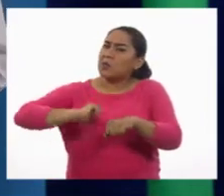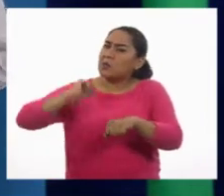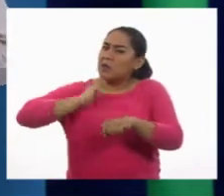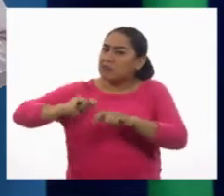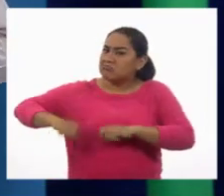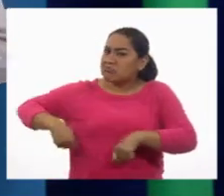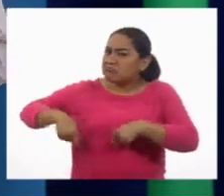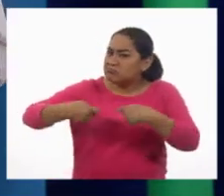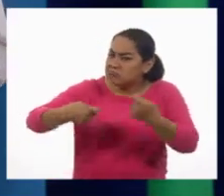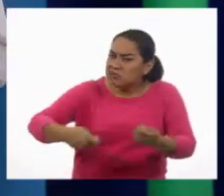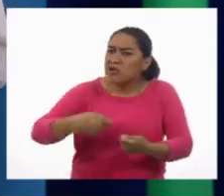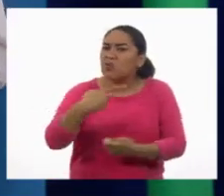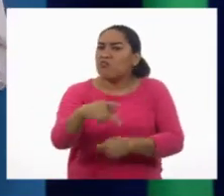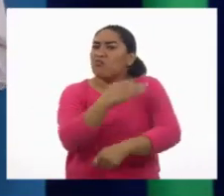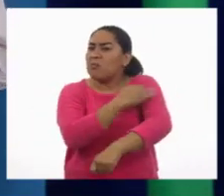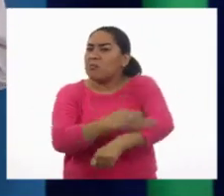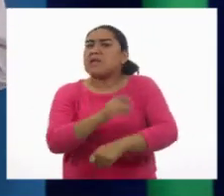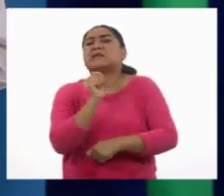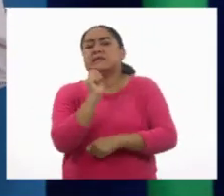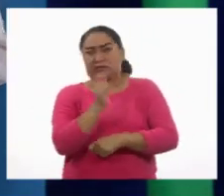la historia clínica de la familia.